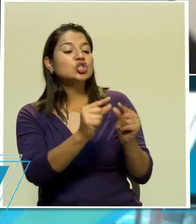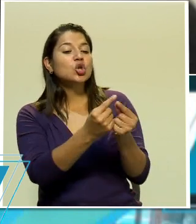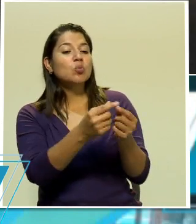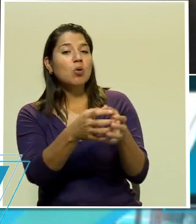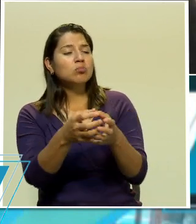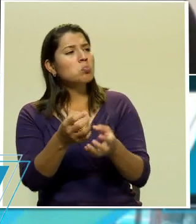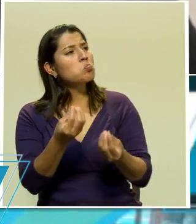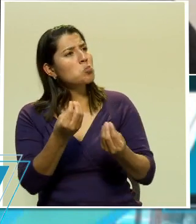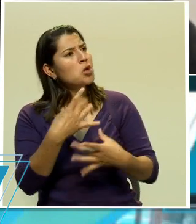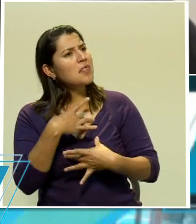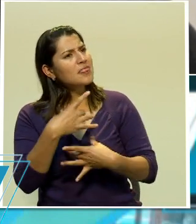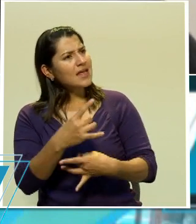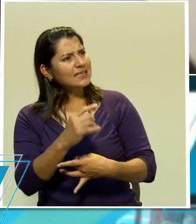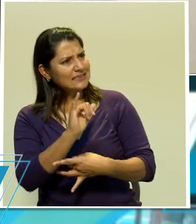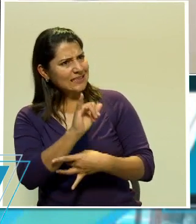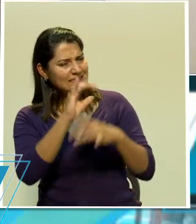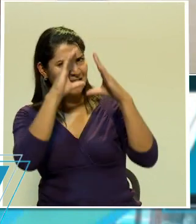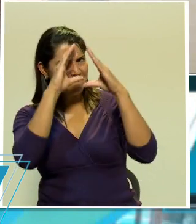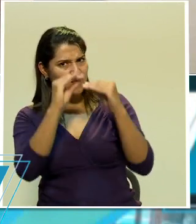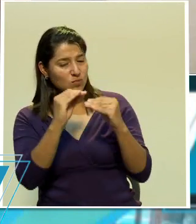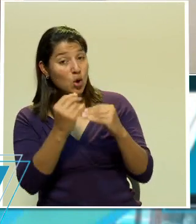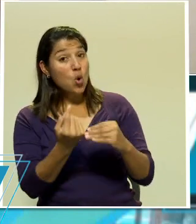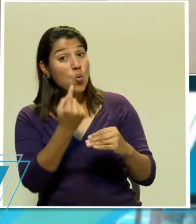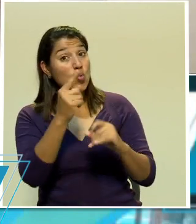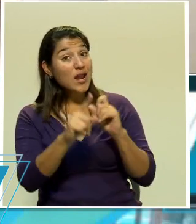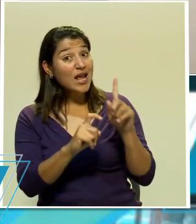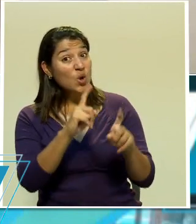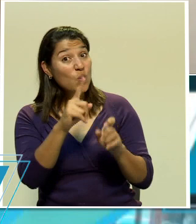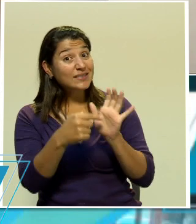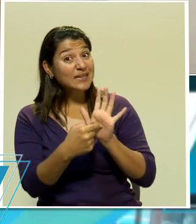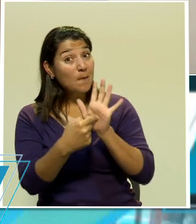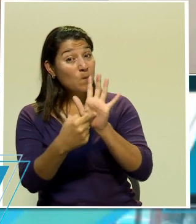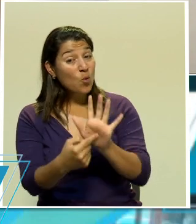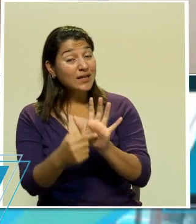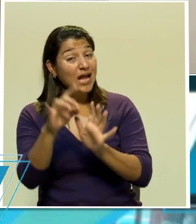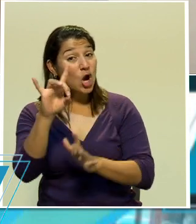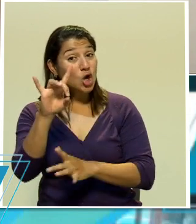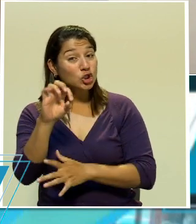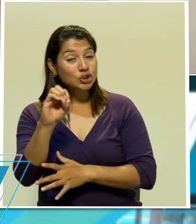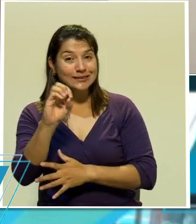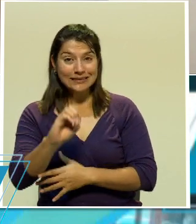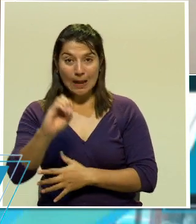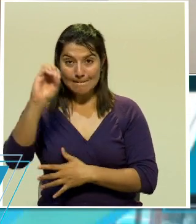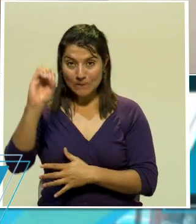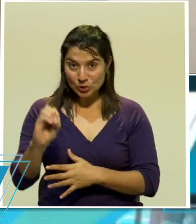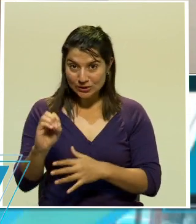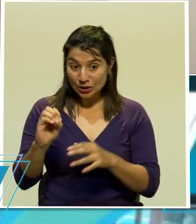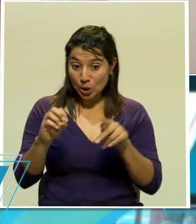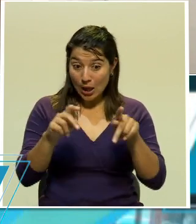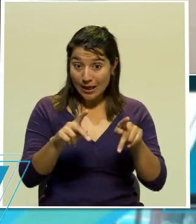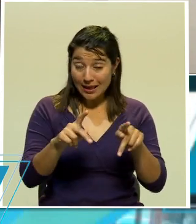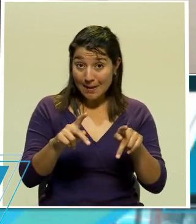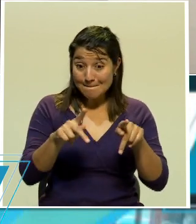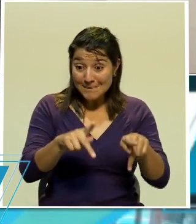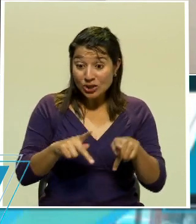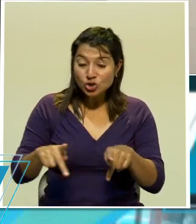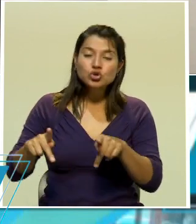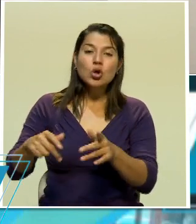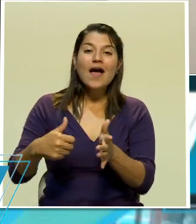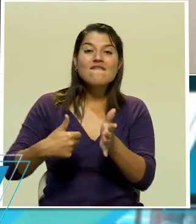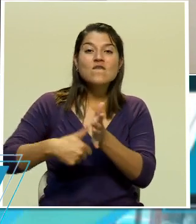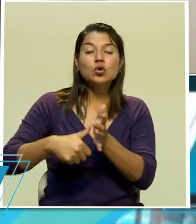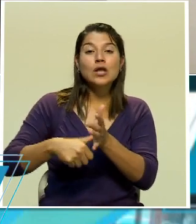acabas de compartir. Una encuesta muestra que el 80% del voto de Trump, es decir, el